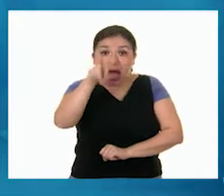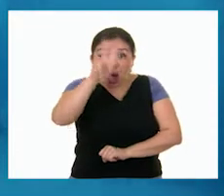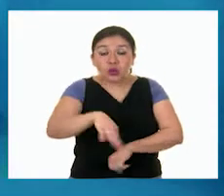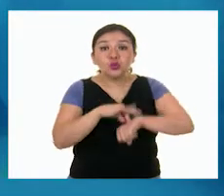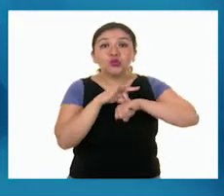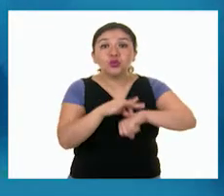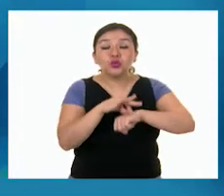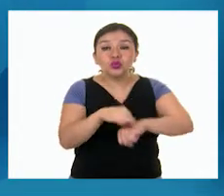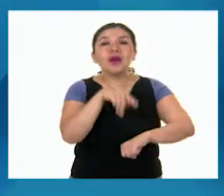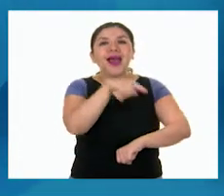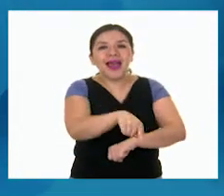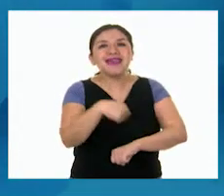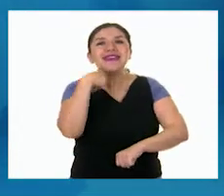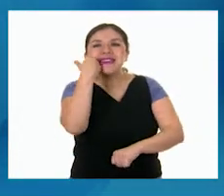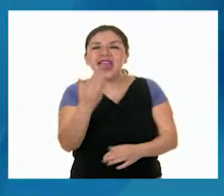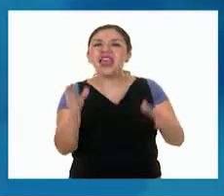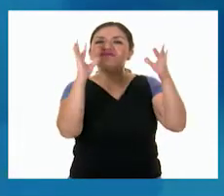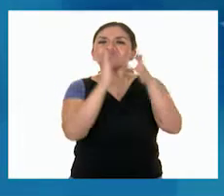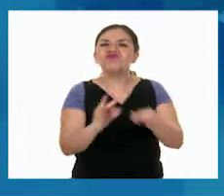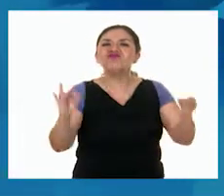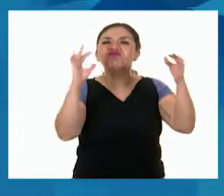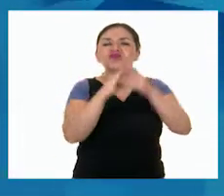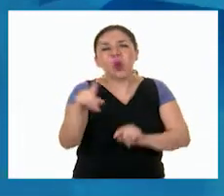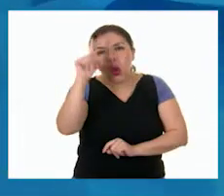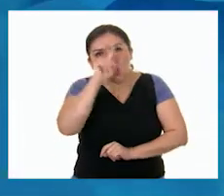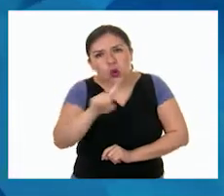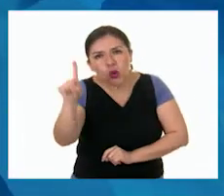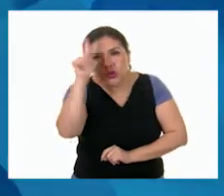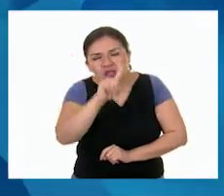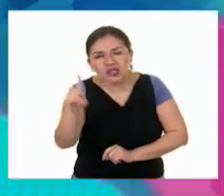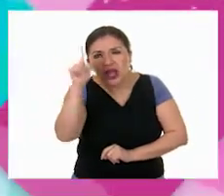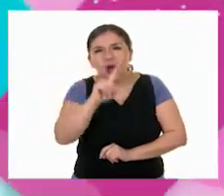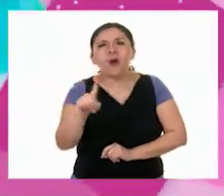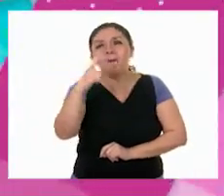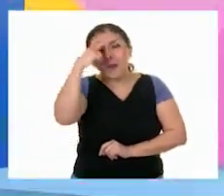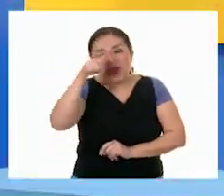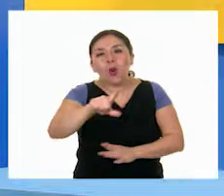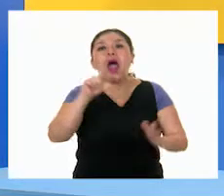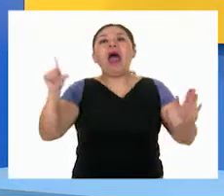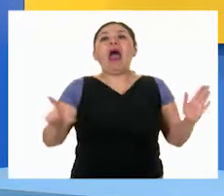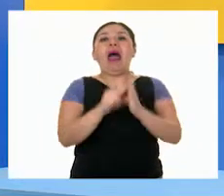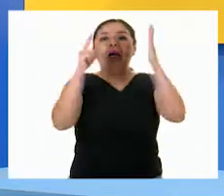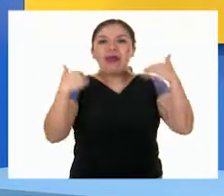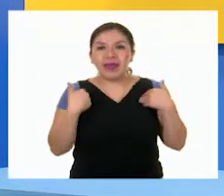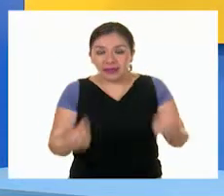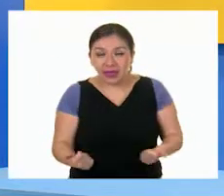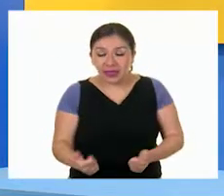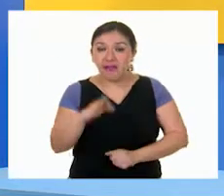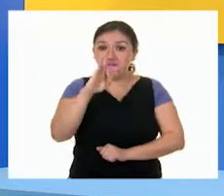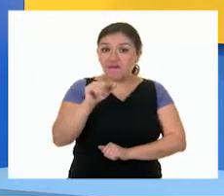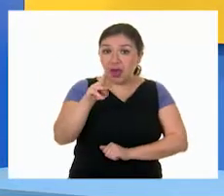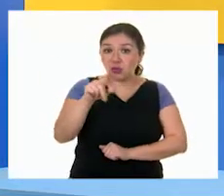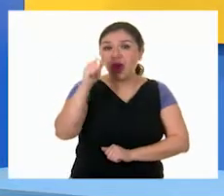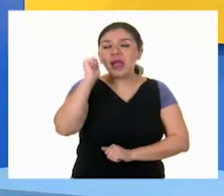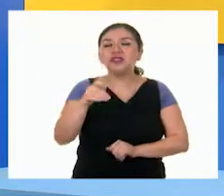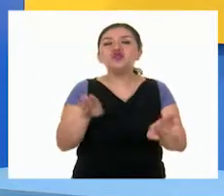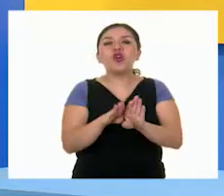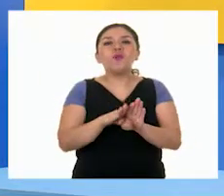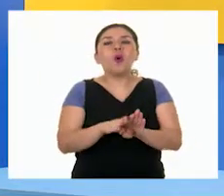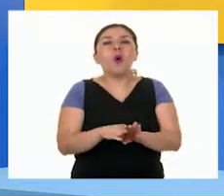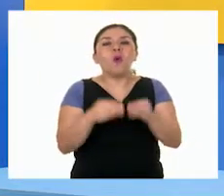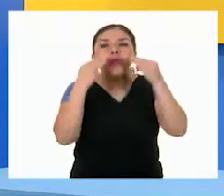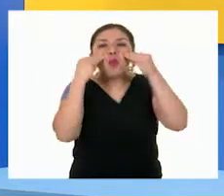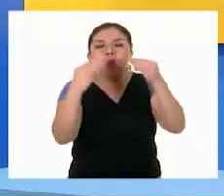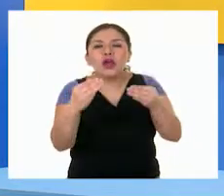realidad, tratan de expresar un consejo o moraleja. Las fábulas tratan de reflejar la forma